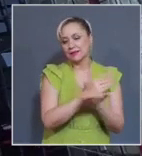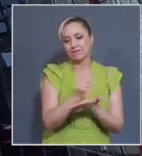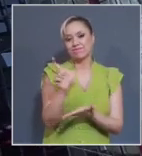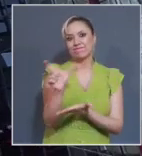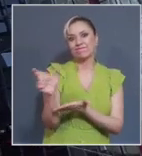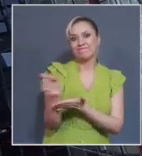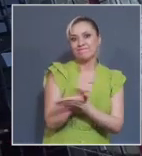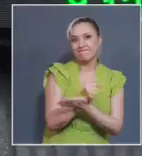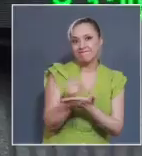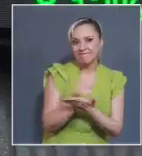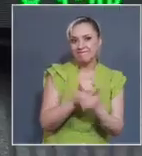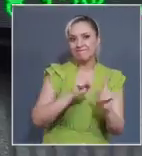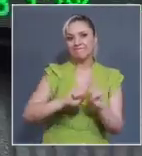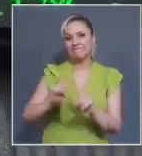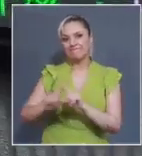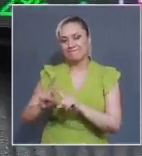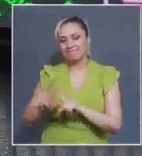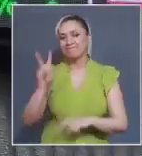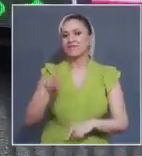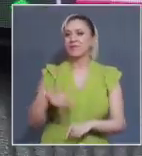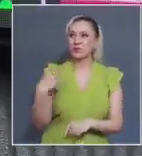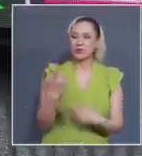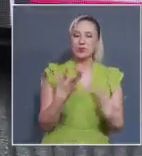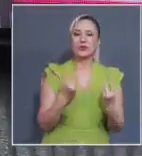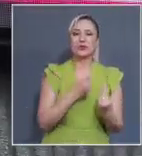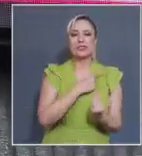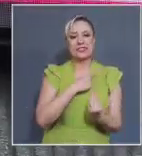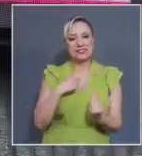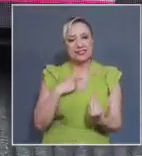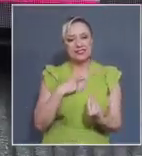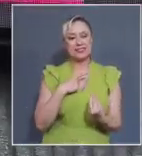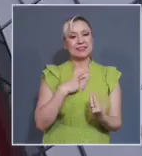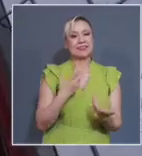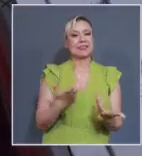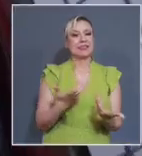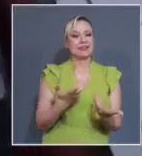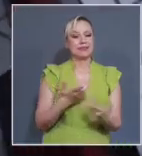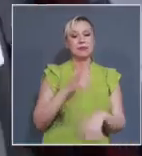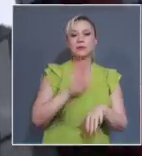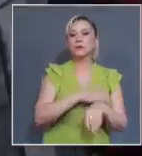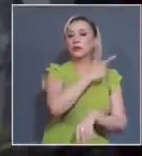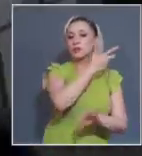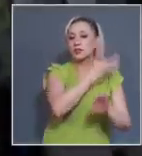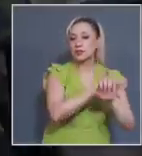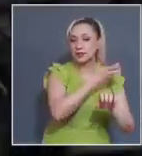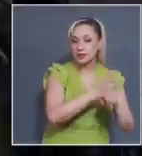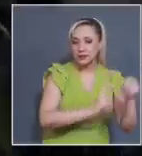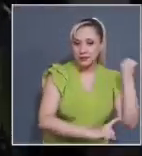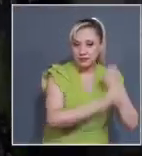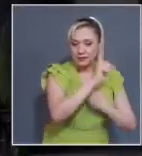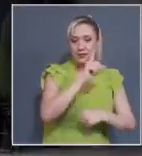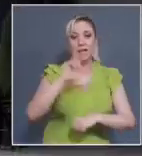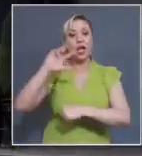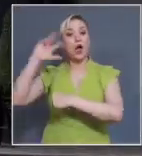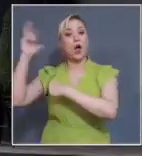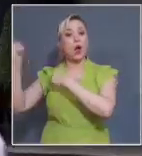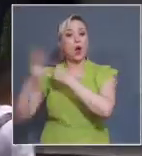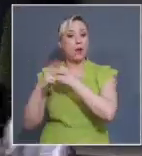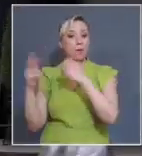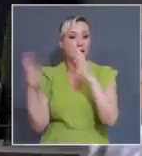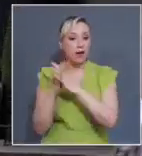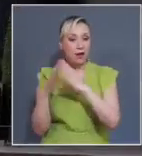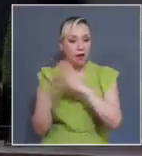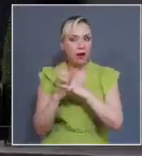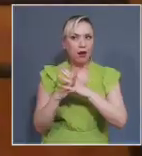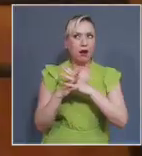A diferencia de los casos de Estados Unidos y Europa, no vemos focos rojos en el sistema financiero de